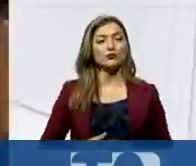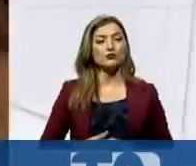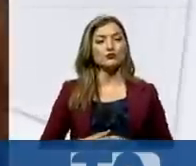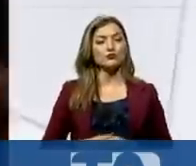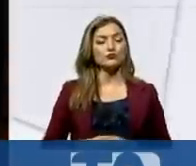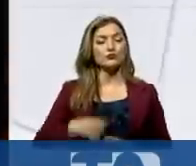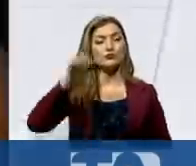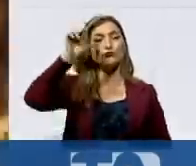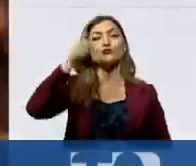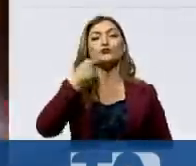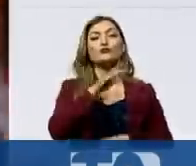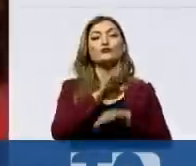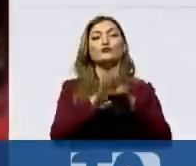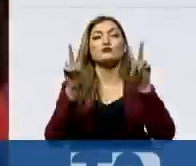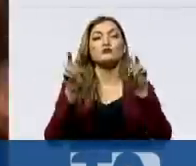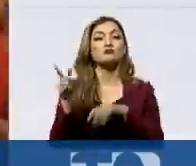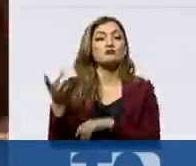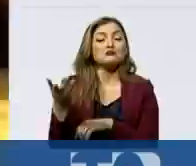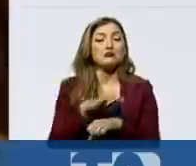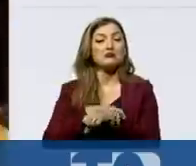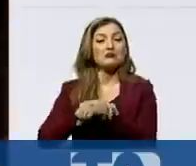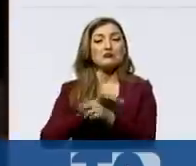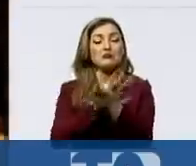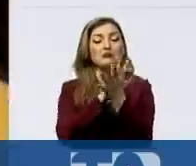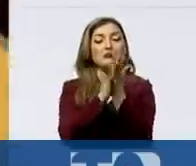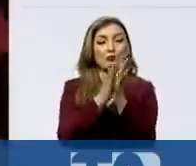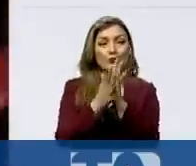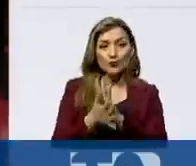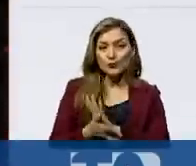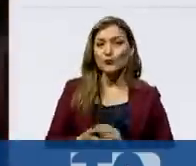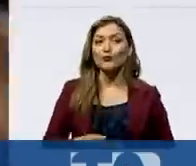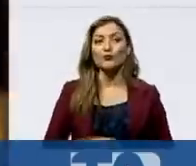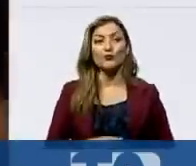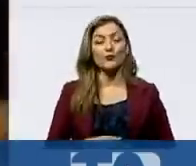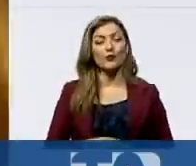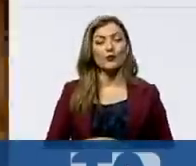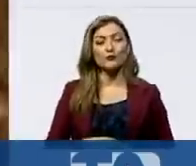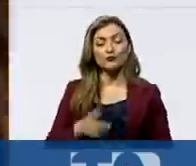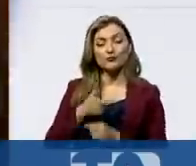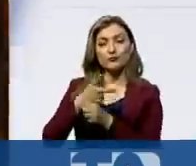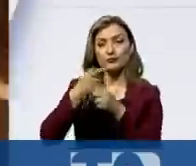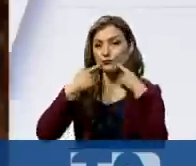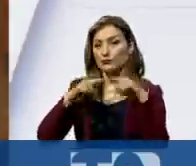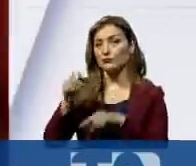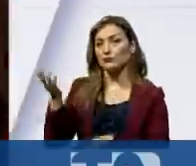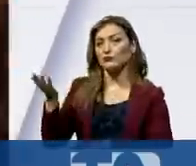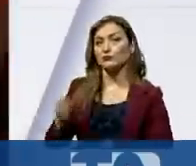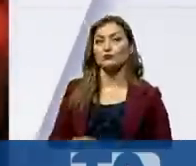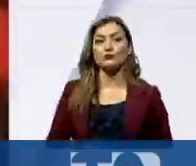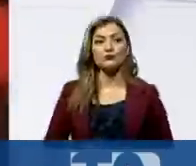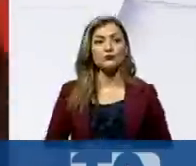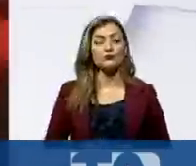no se ha pronunciado sobre otras detenciones ni de hechos tampoco sobre este vídeo circula desde